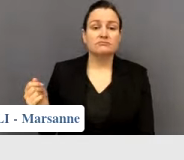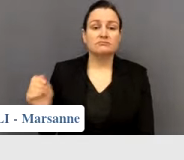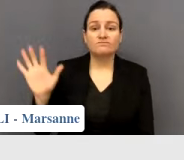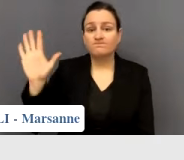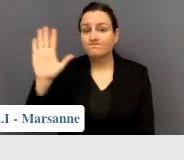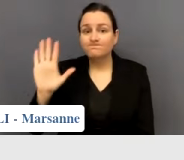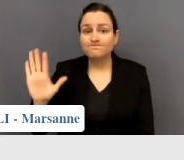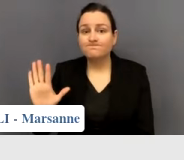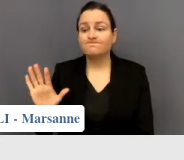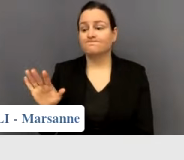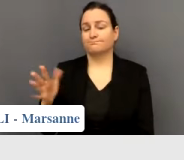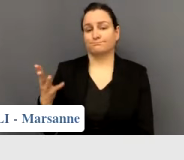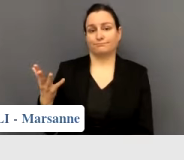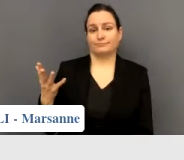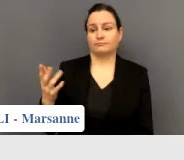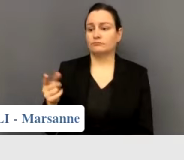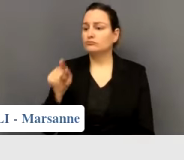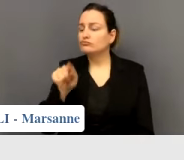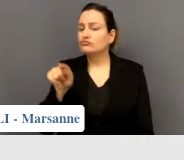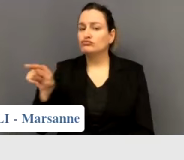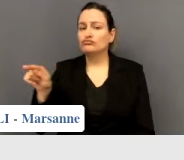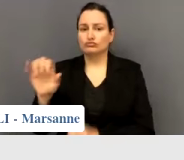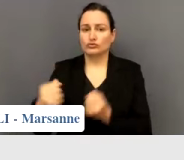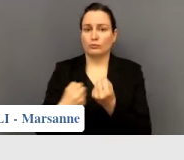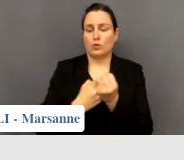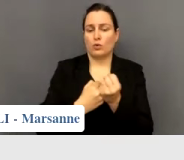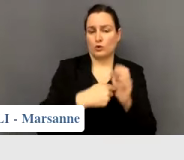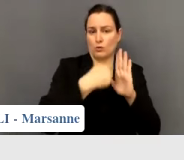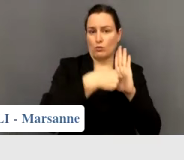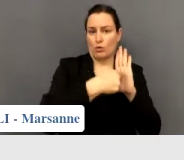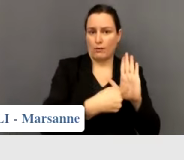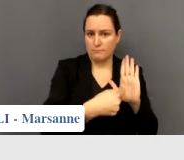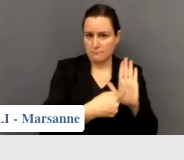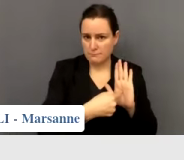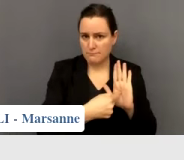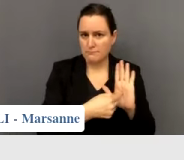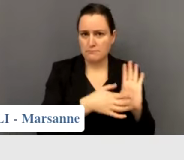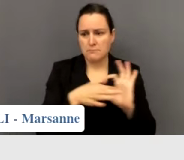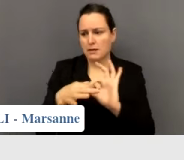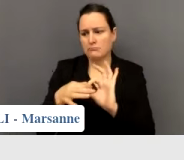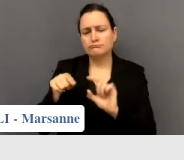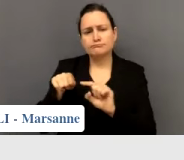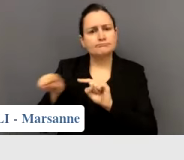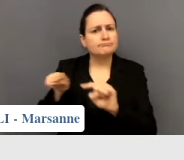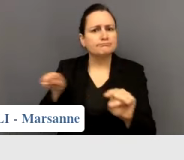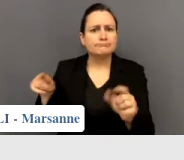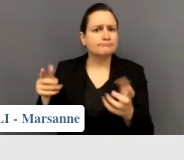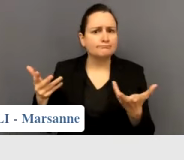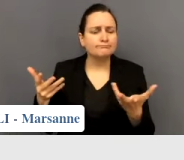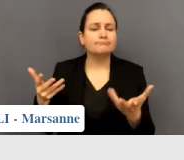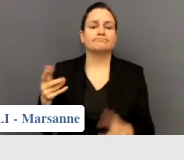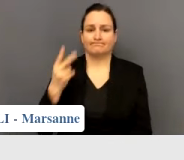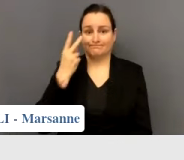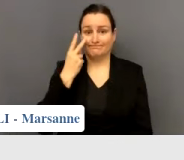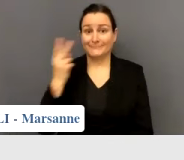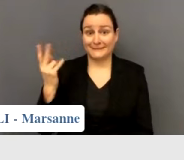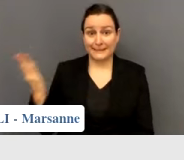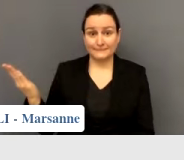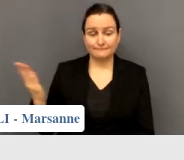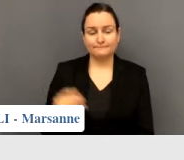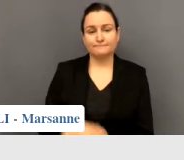196.091 personas. Y nos muestra un anclaje territorial muy importante